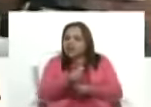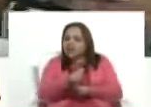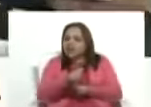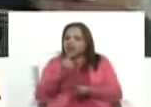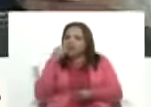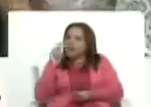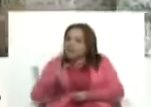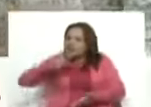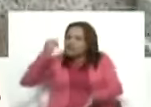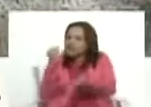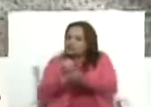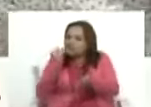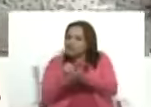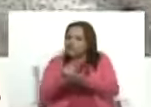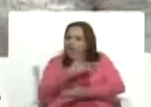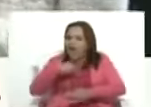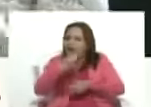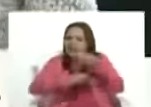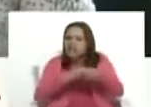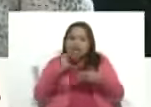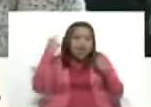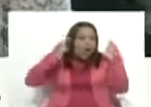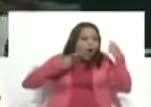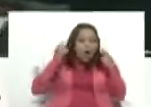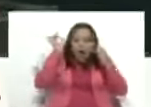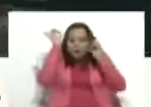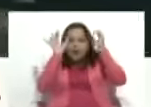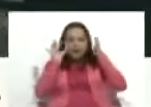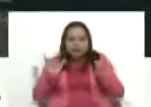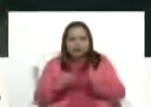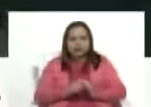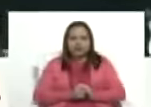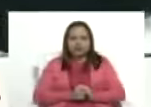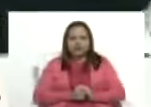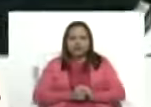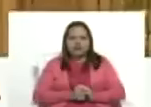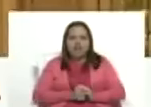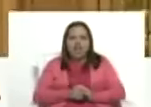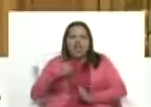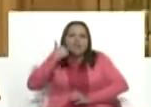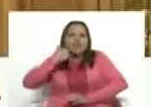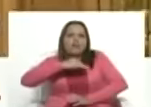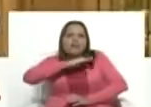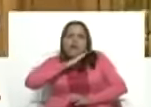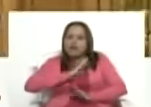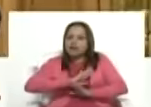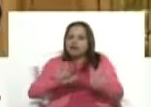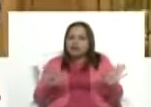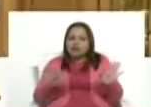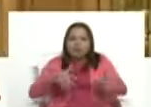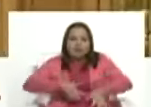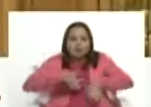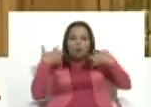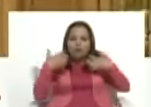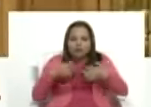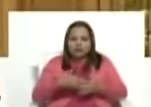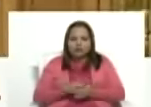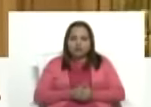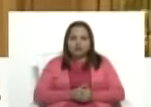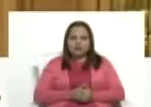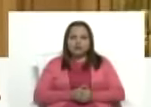Vean bien lo que quieren hacer, sus locuras, su enfermedad de odio,